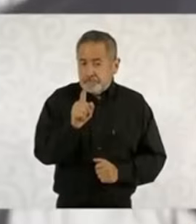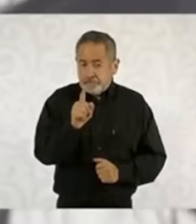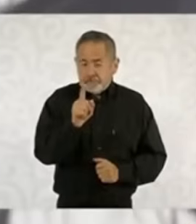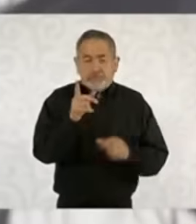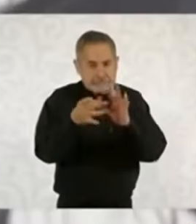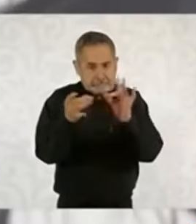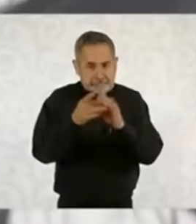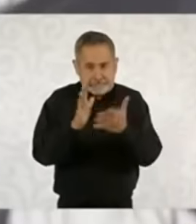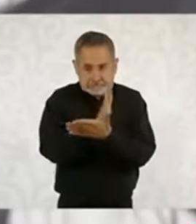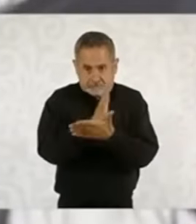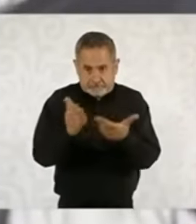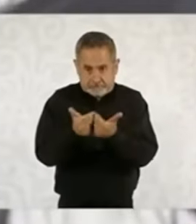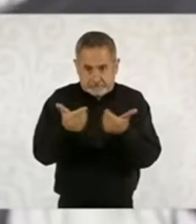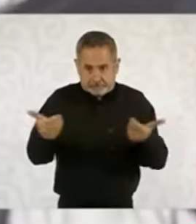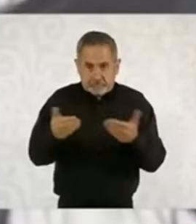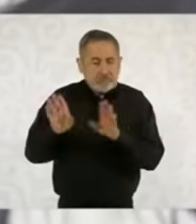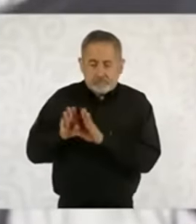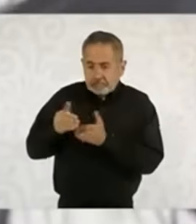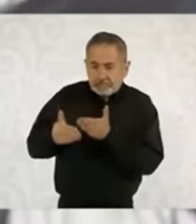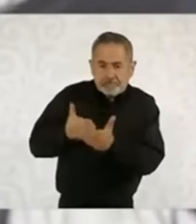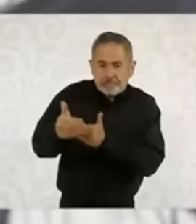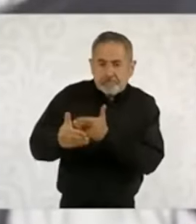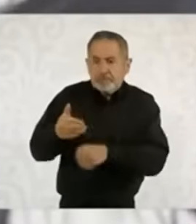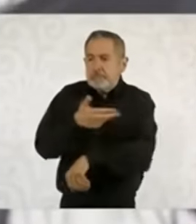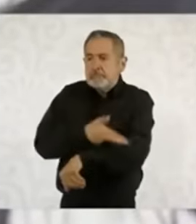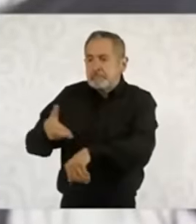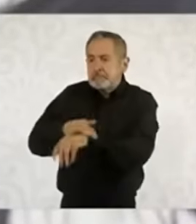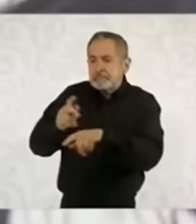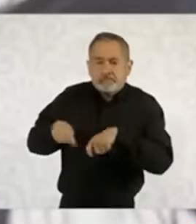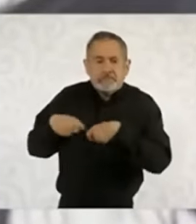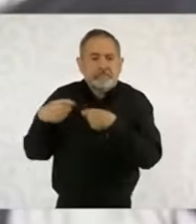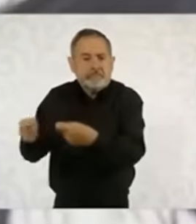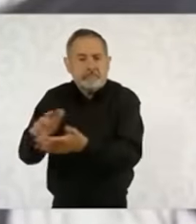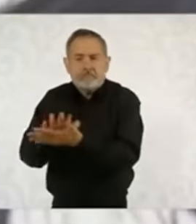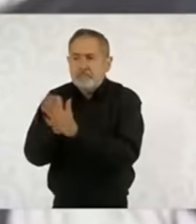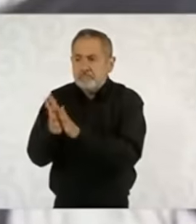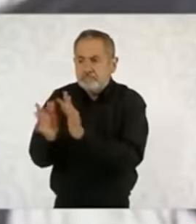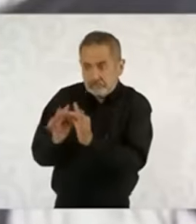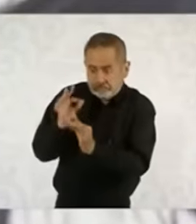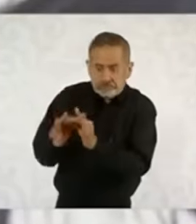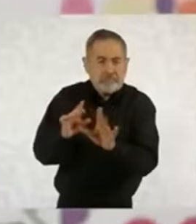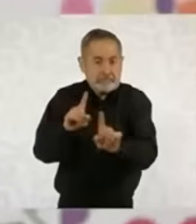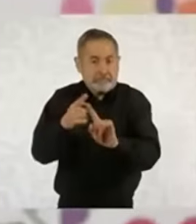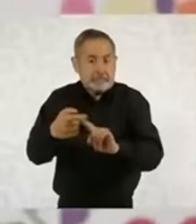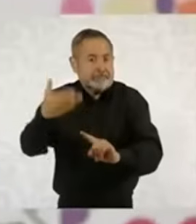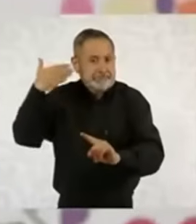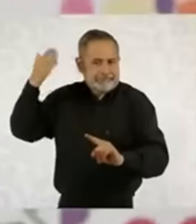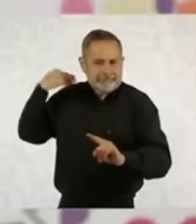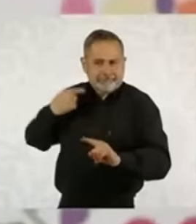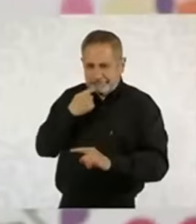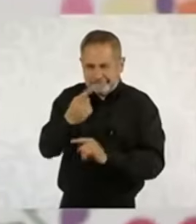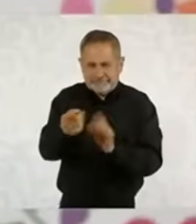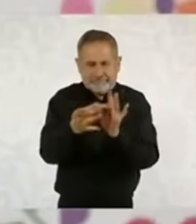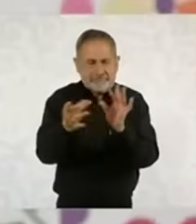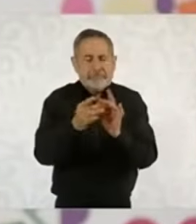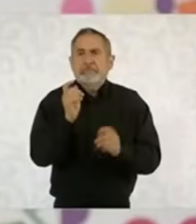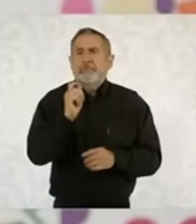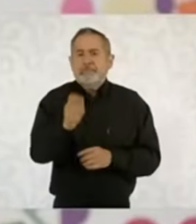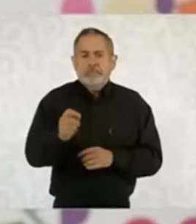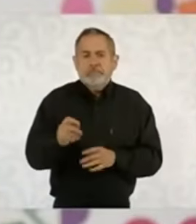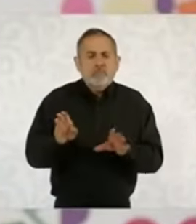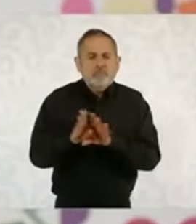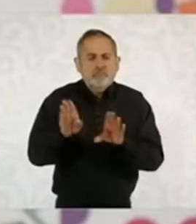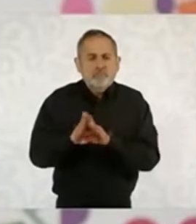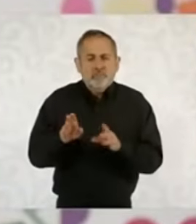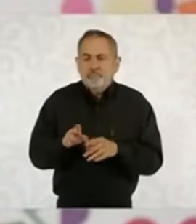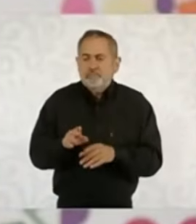separar cómo es que estamos llevando a cabo los procesos de regularización. En ocasiones anteriores hemos hablado de los